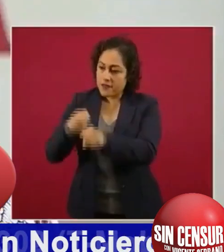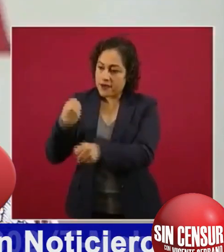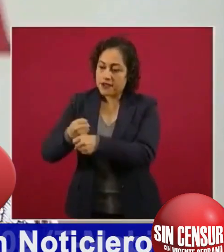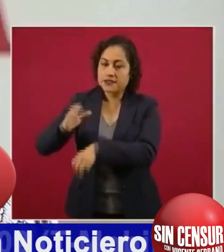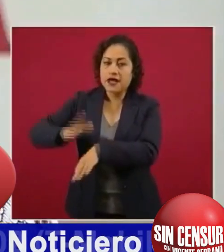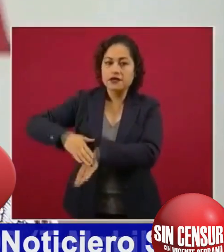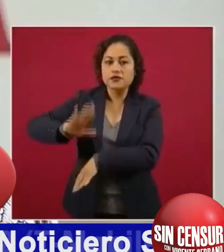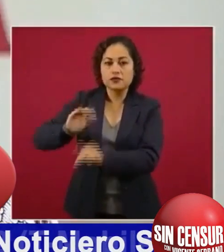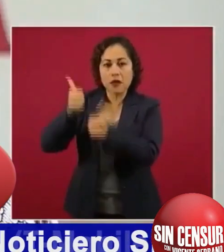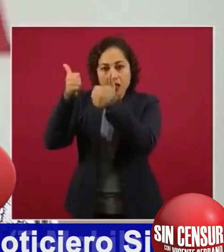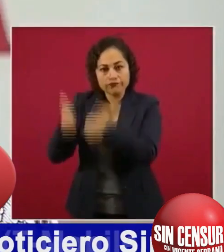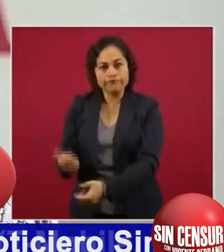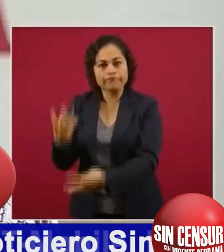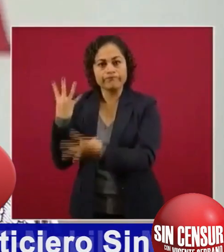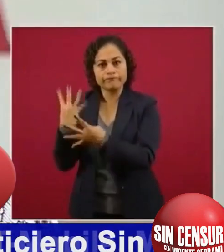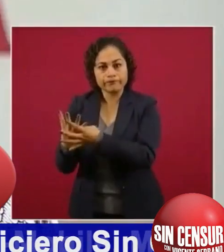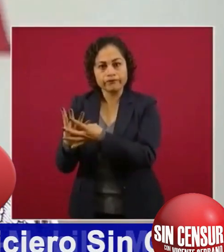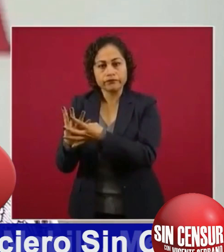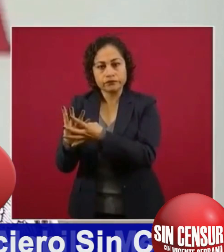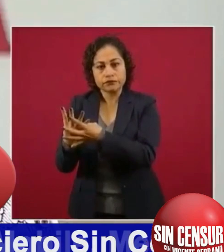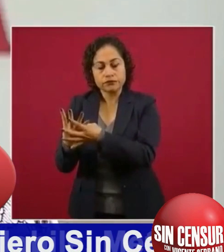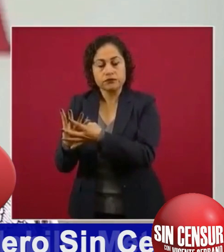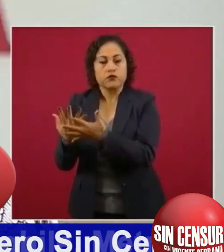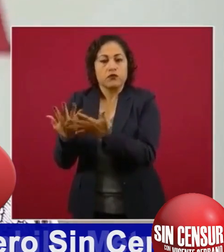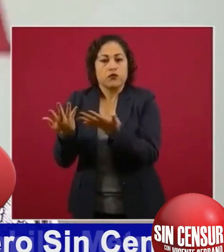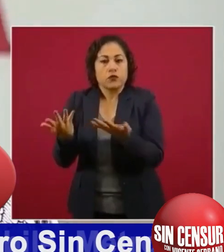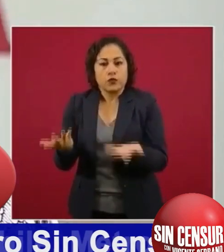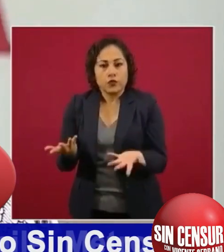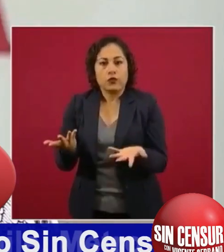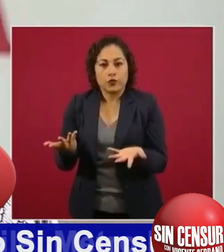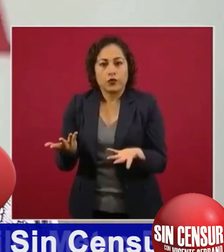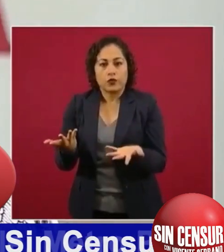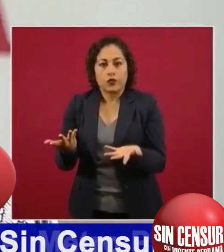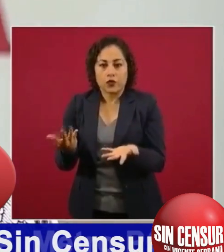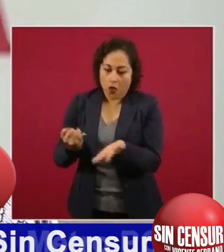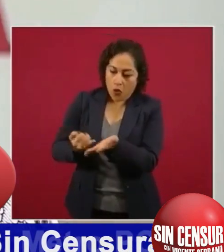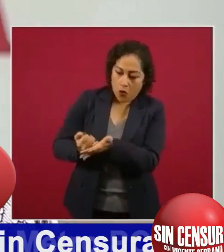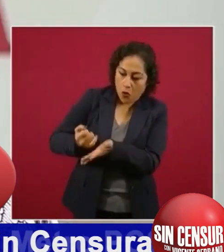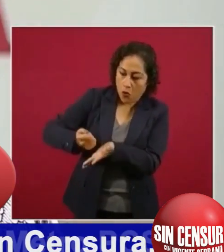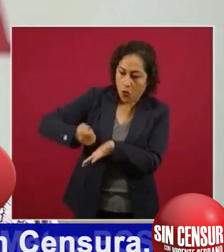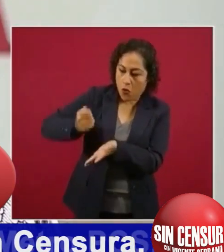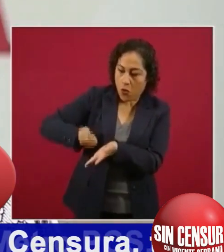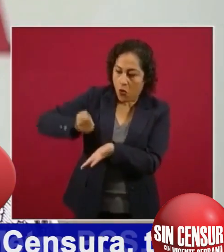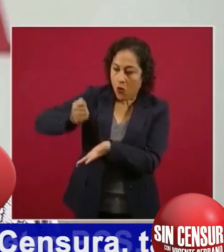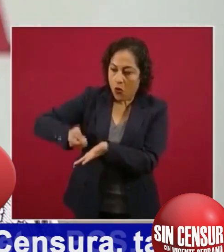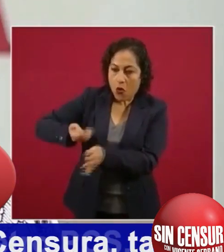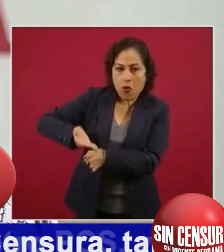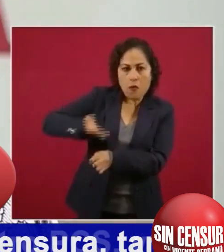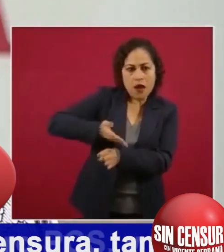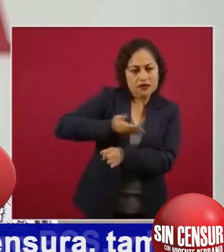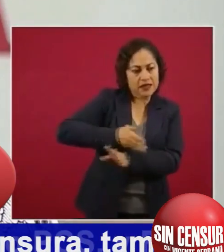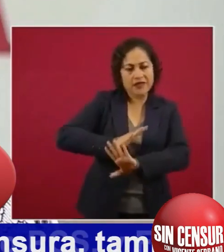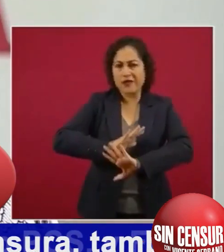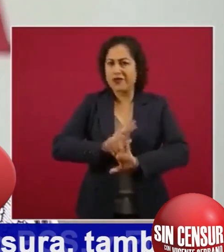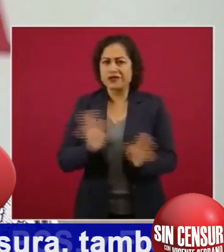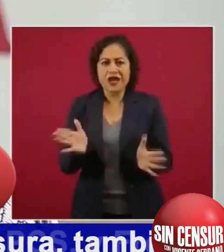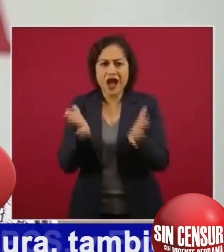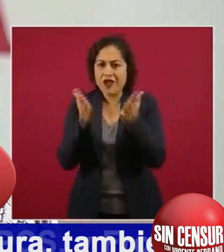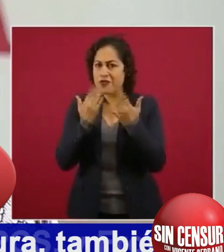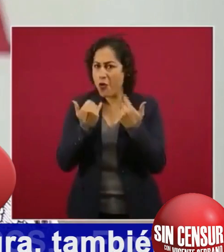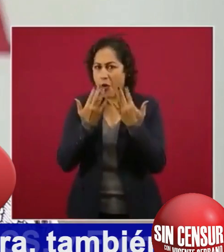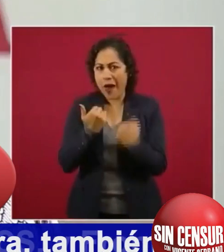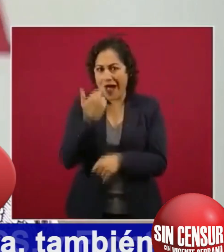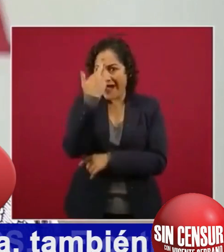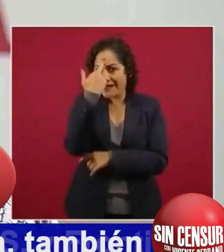de su libertad y ya las sentencias son inexistentes en virtud de la revocación que